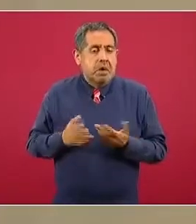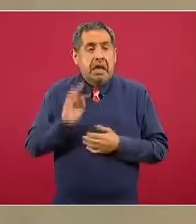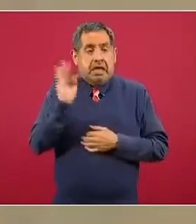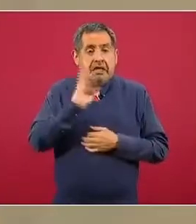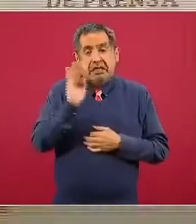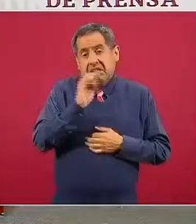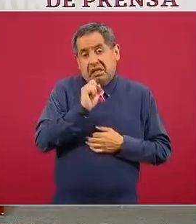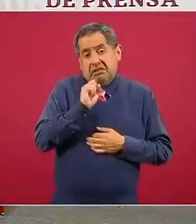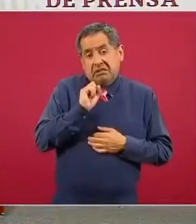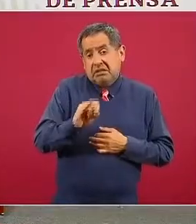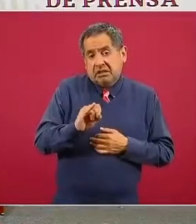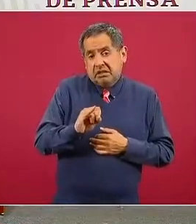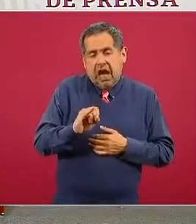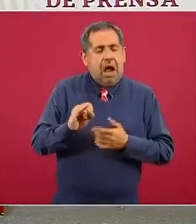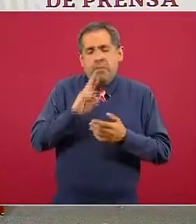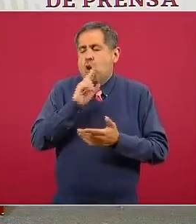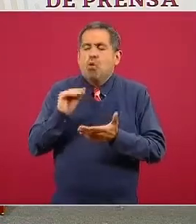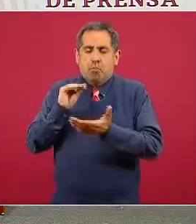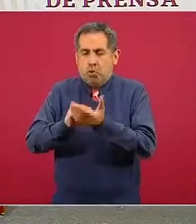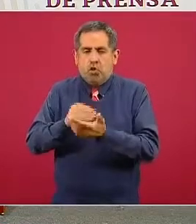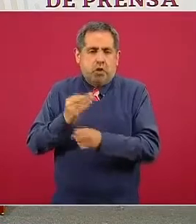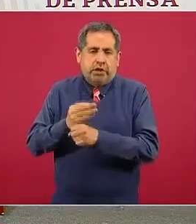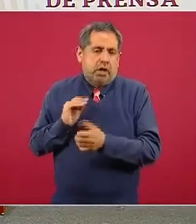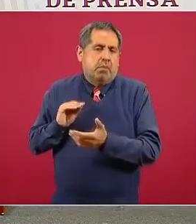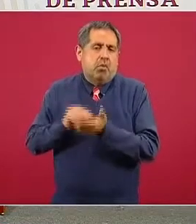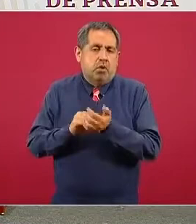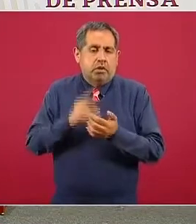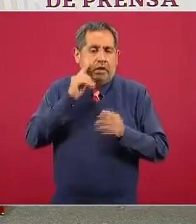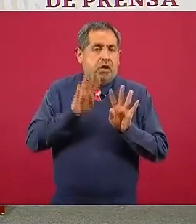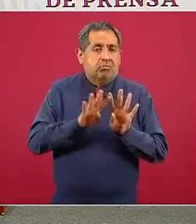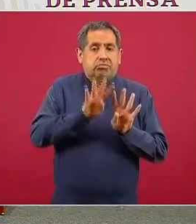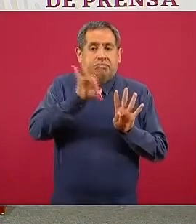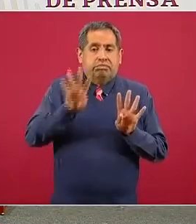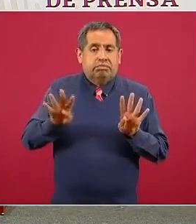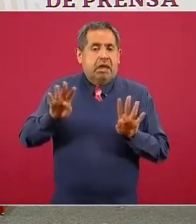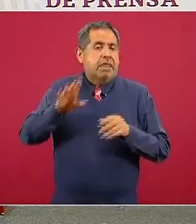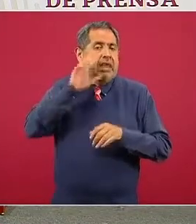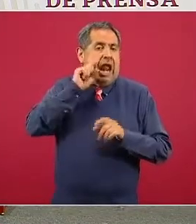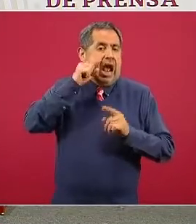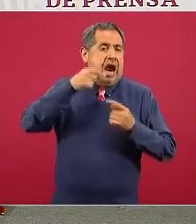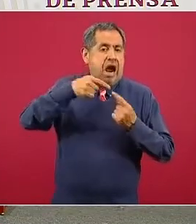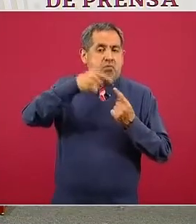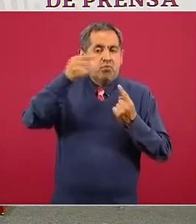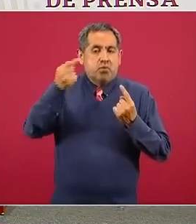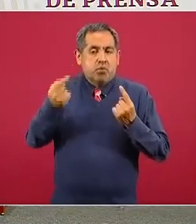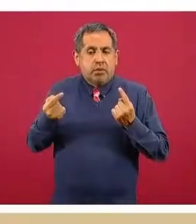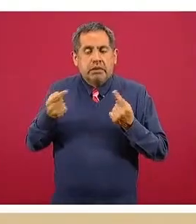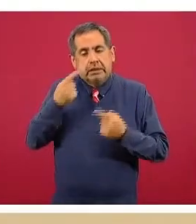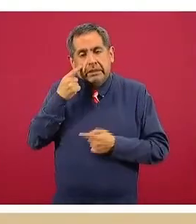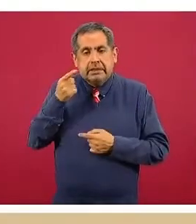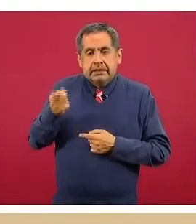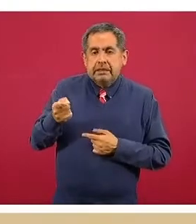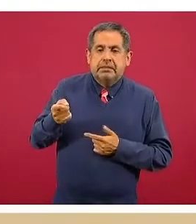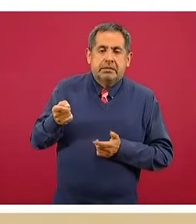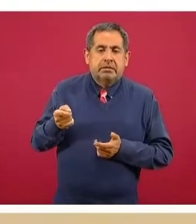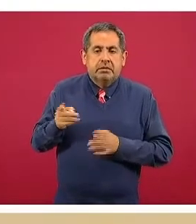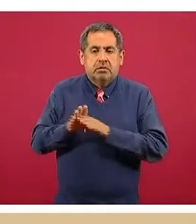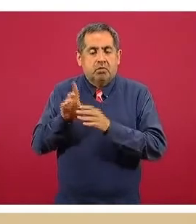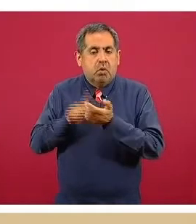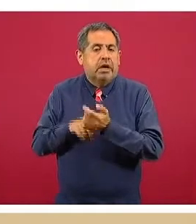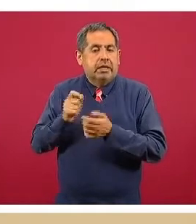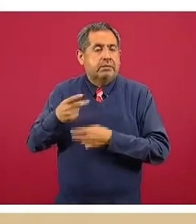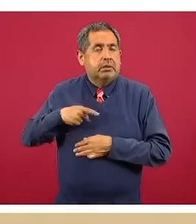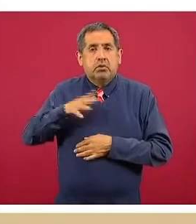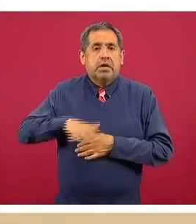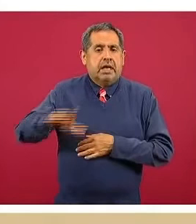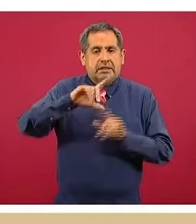en confirmadas, vemos en la línea de color naranja el comportamiento y la tendencia de la mortalidad